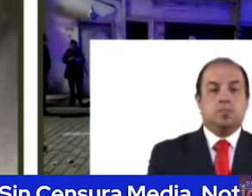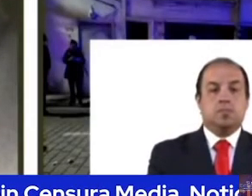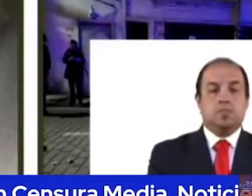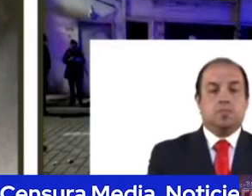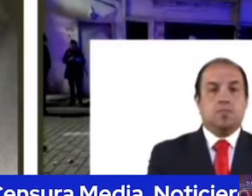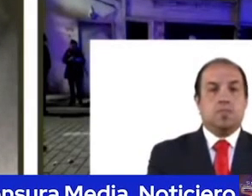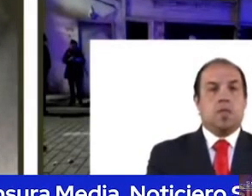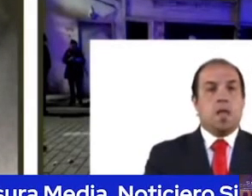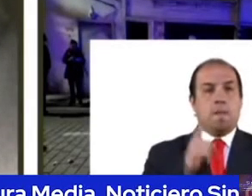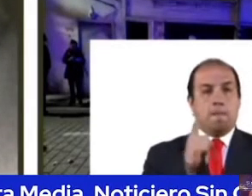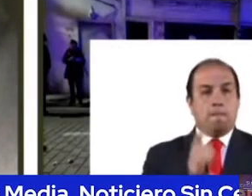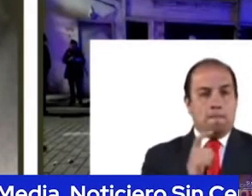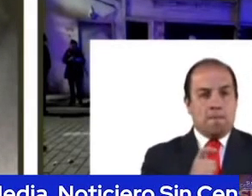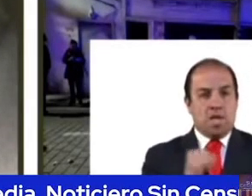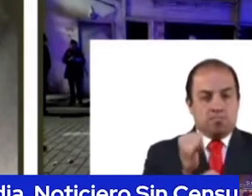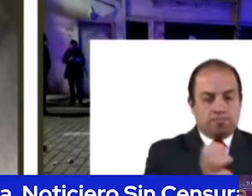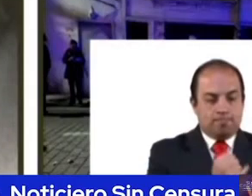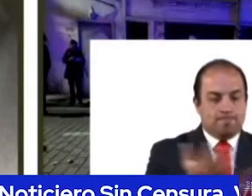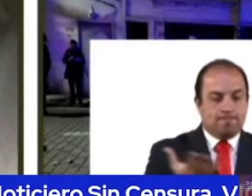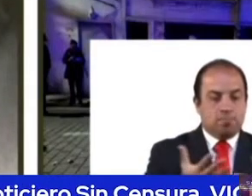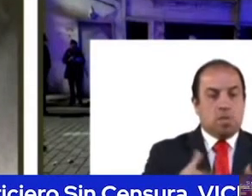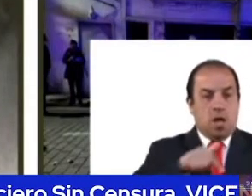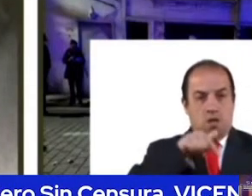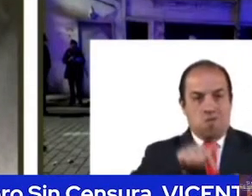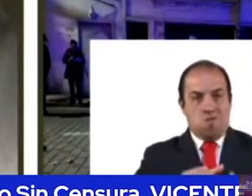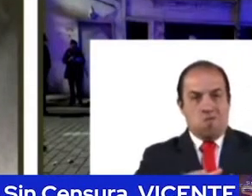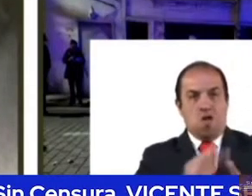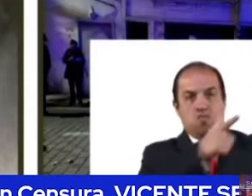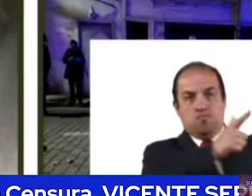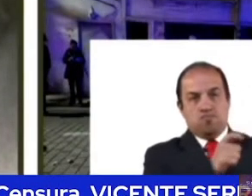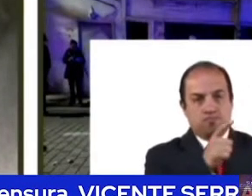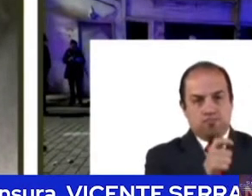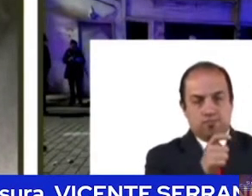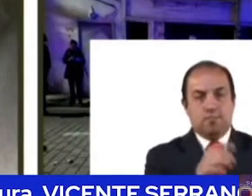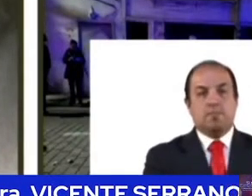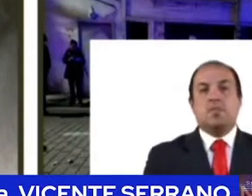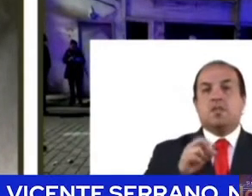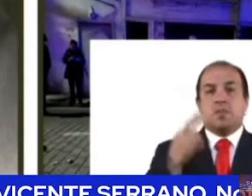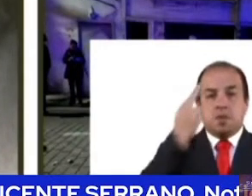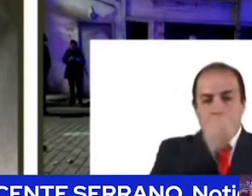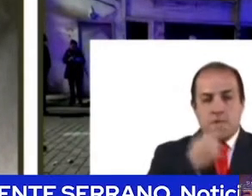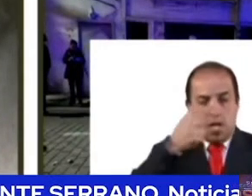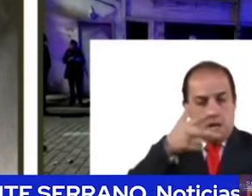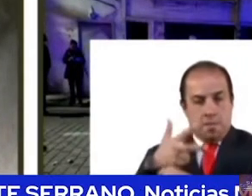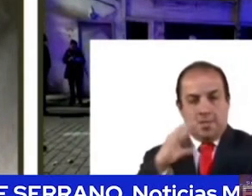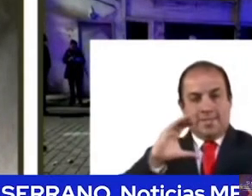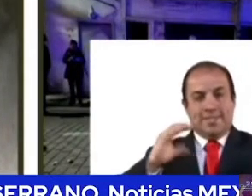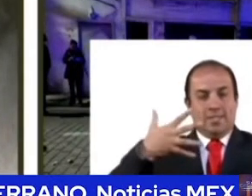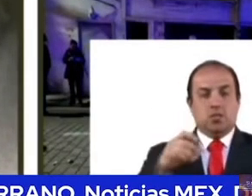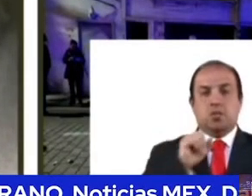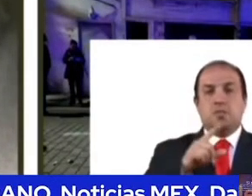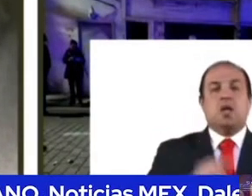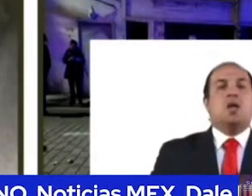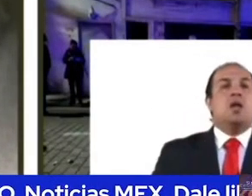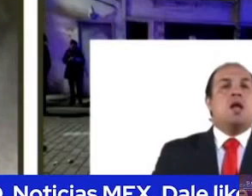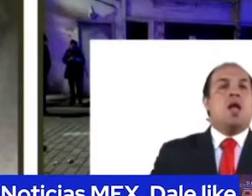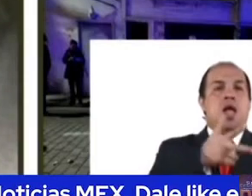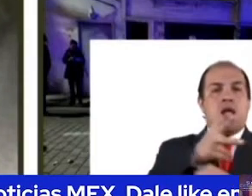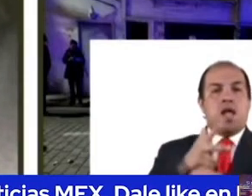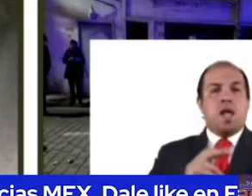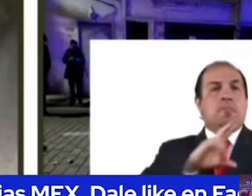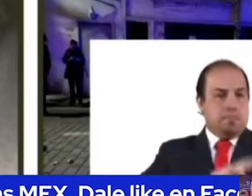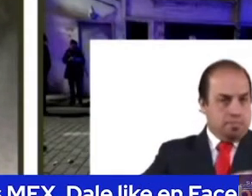primeras diligencias practicadas en el lugar de los hechos y derivado del análisis de los videos de C5, así como de cámaras de circuito cerrado